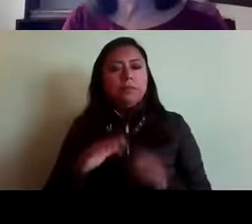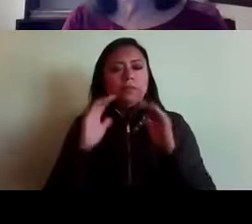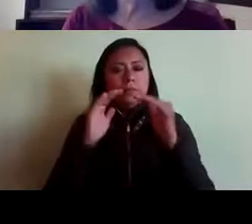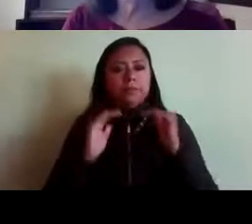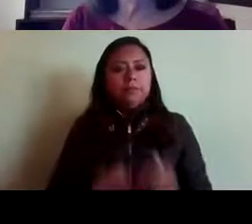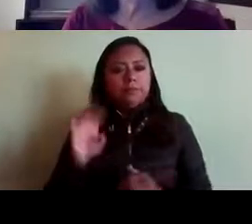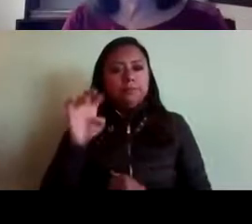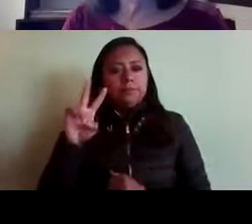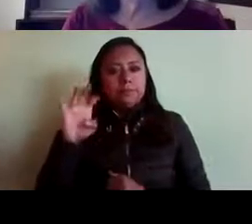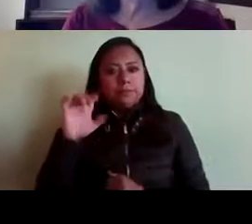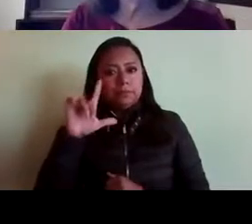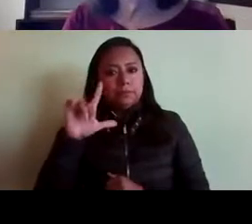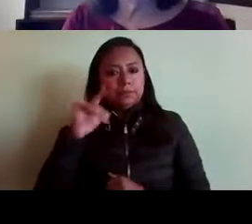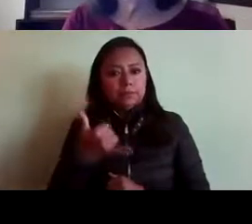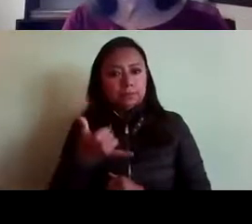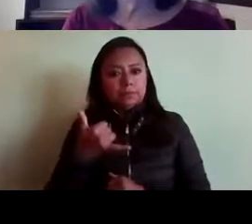Presente.